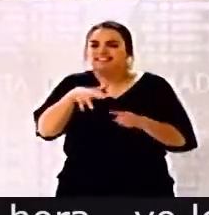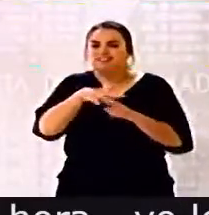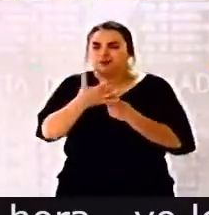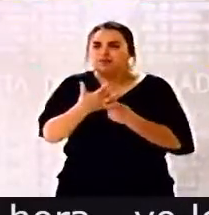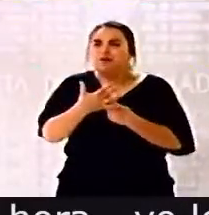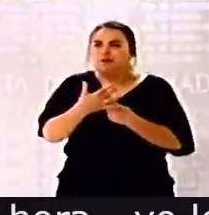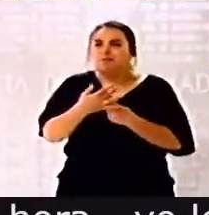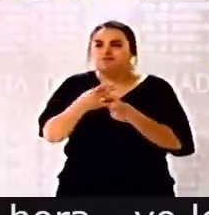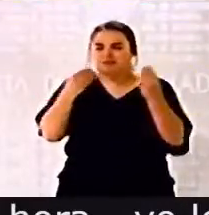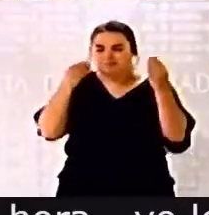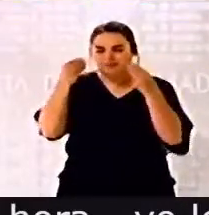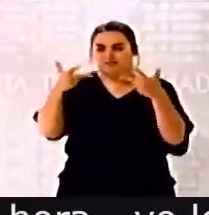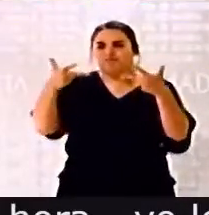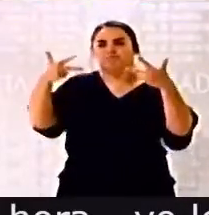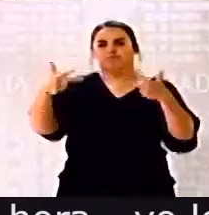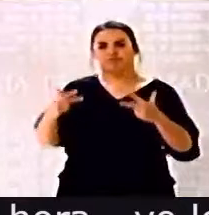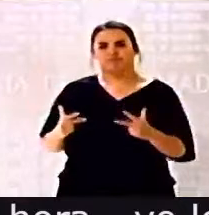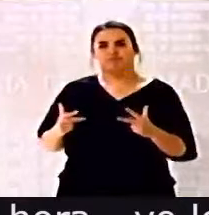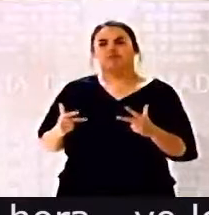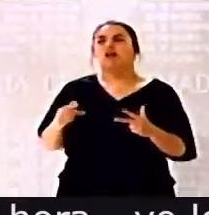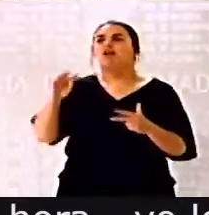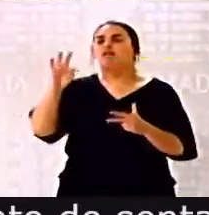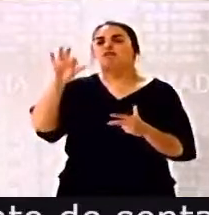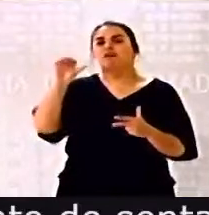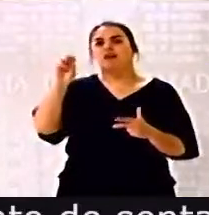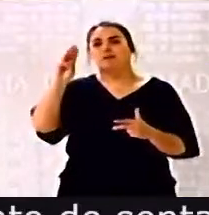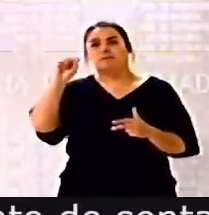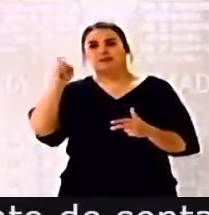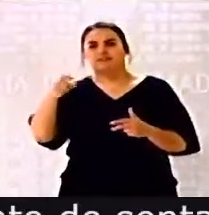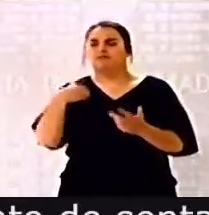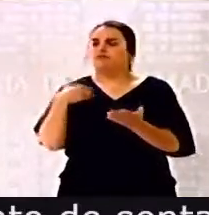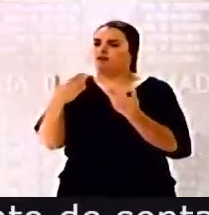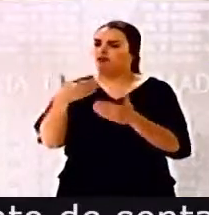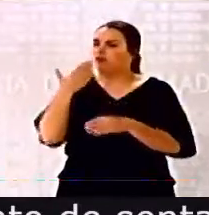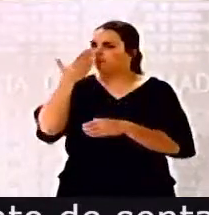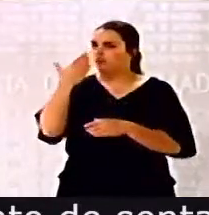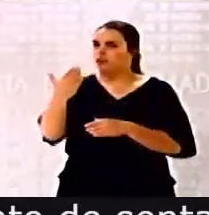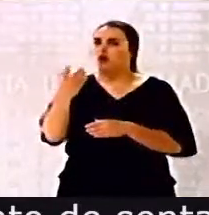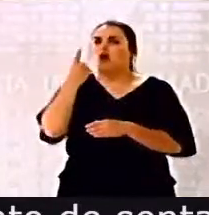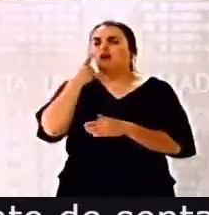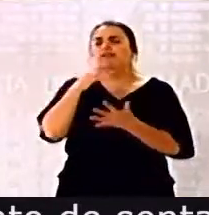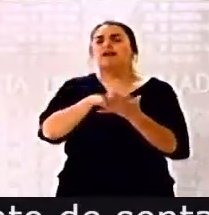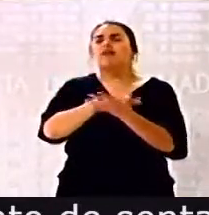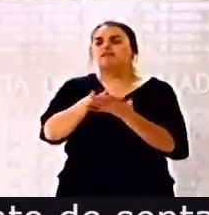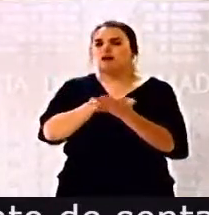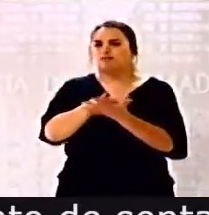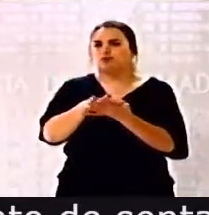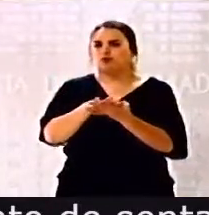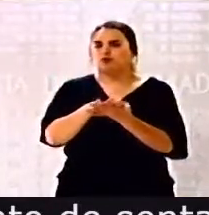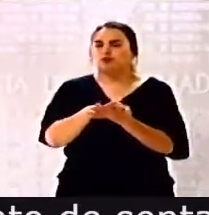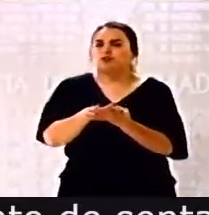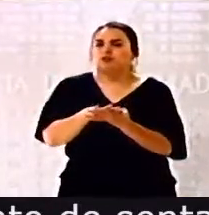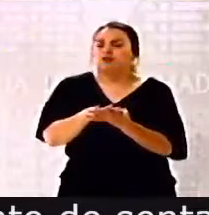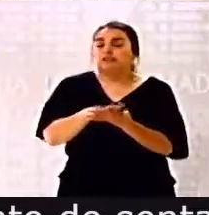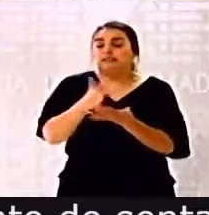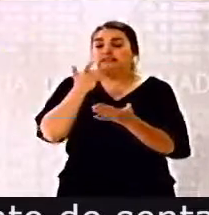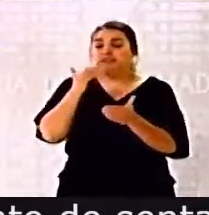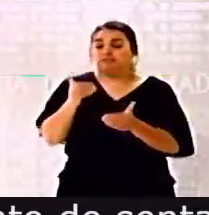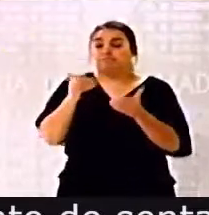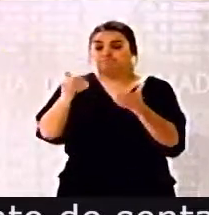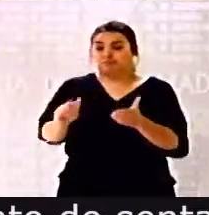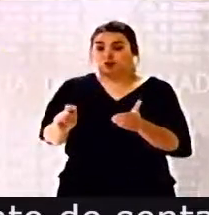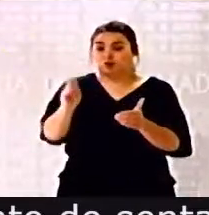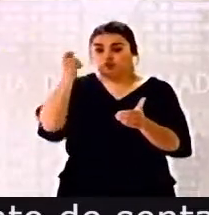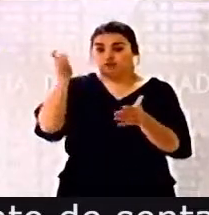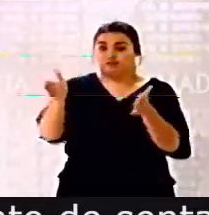sentarse con la FEMPES, de hablar sinceramente, de hablar, ahora ya que si logramos